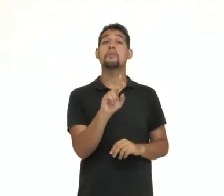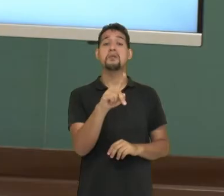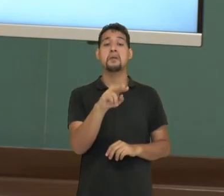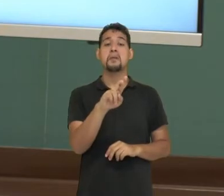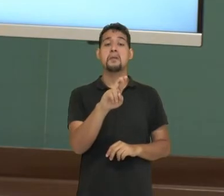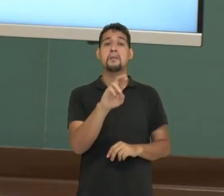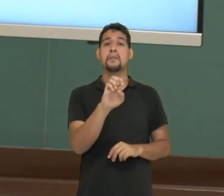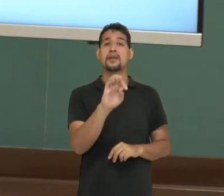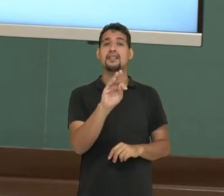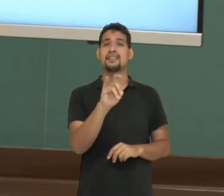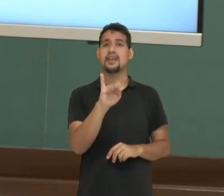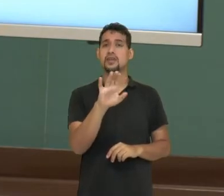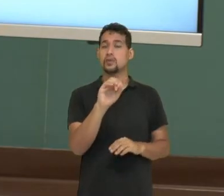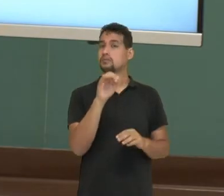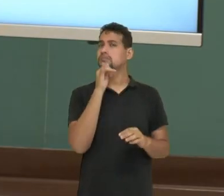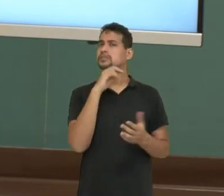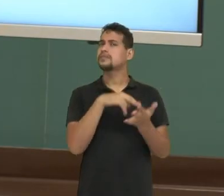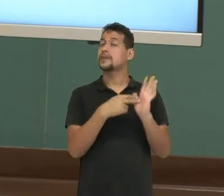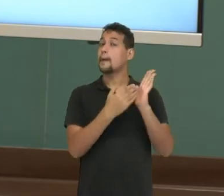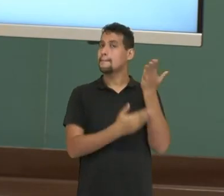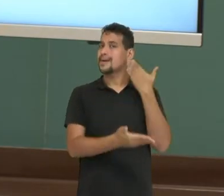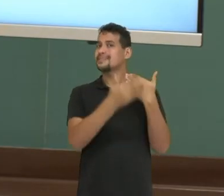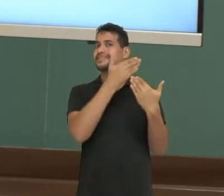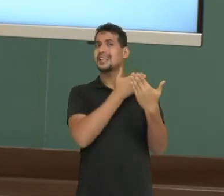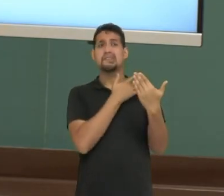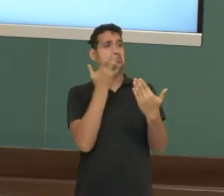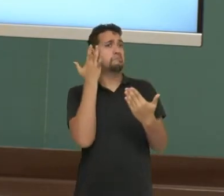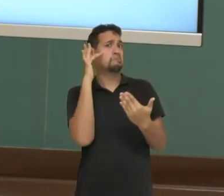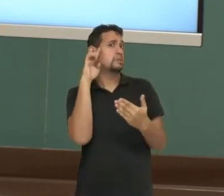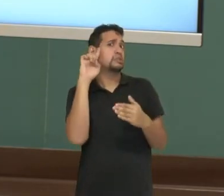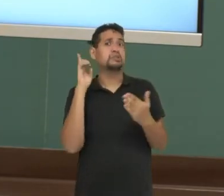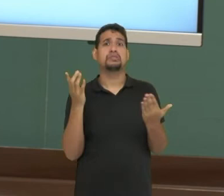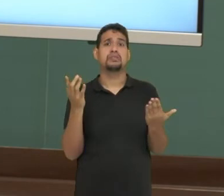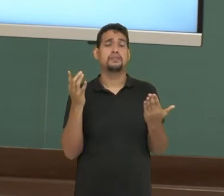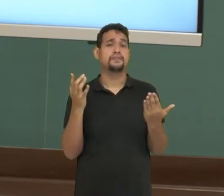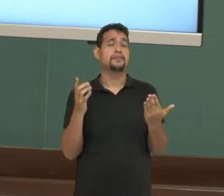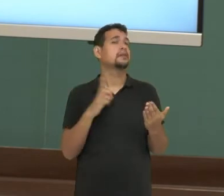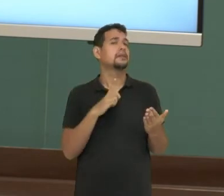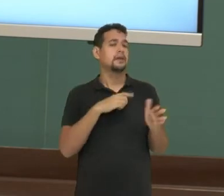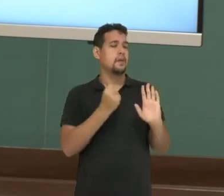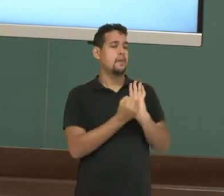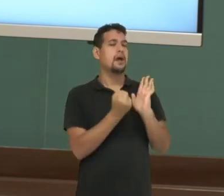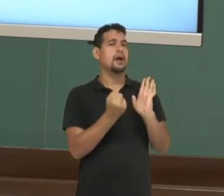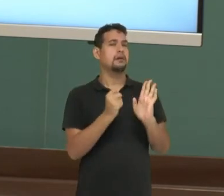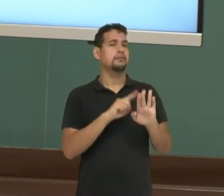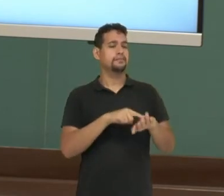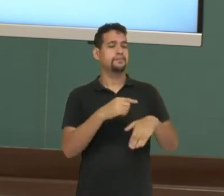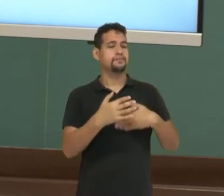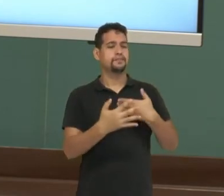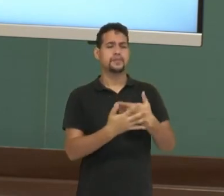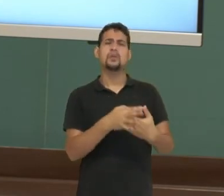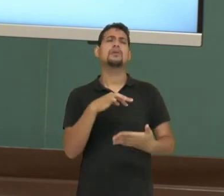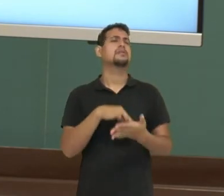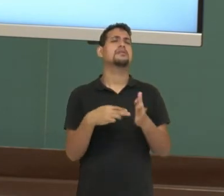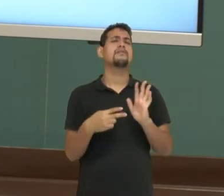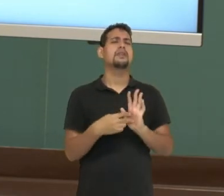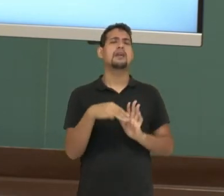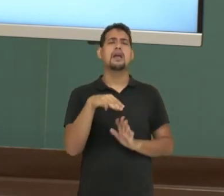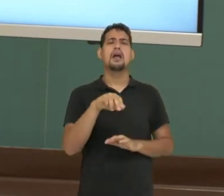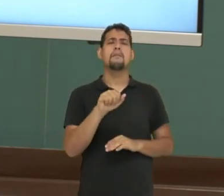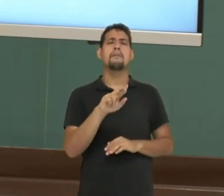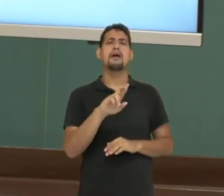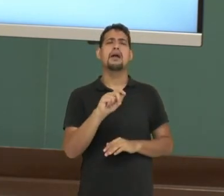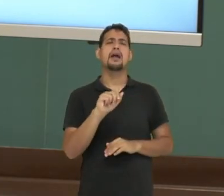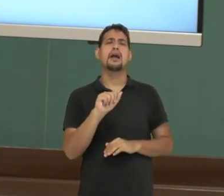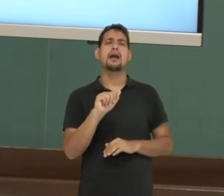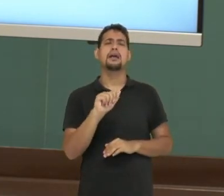indefinido, passado. E nós temos os marcadores de tempo. O que são esses marcadores de